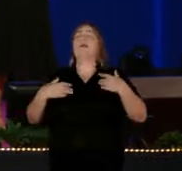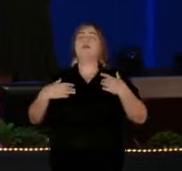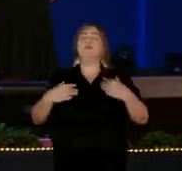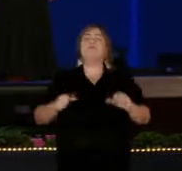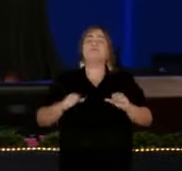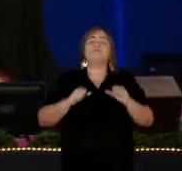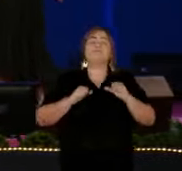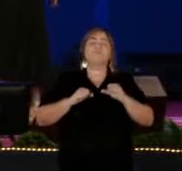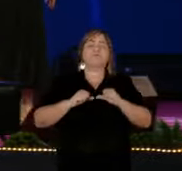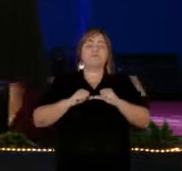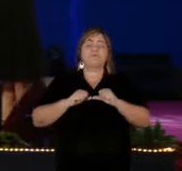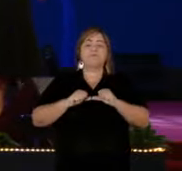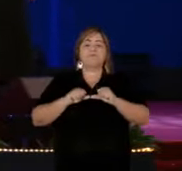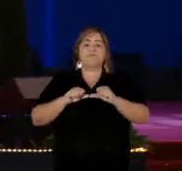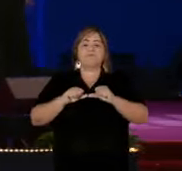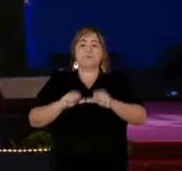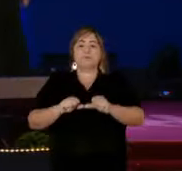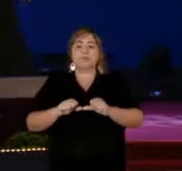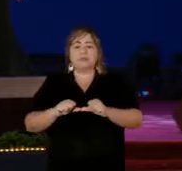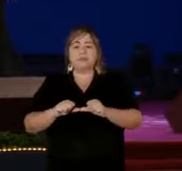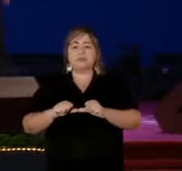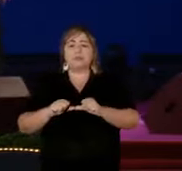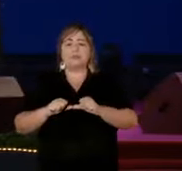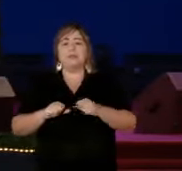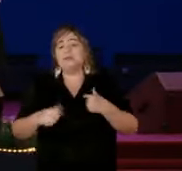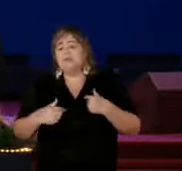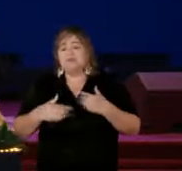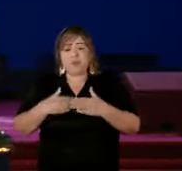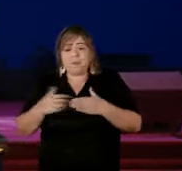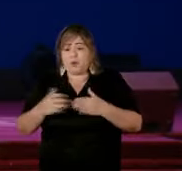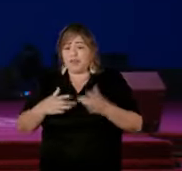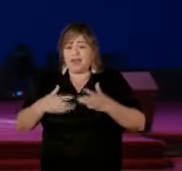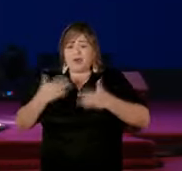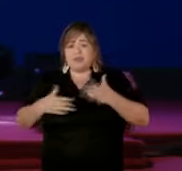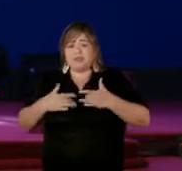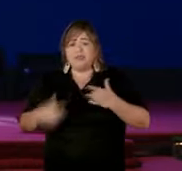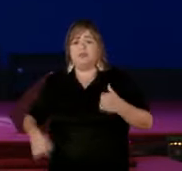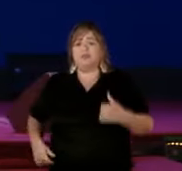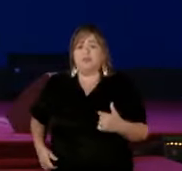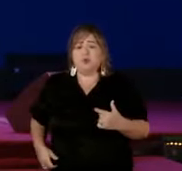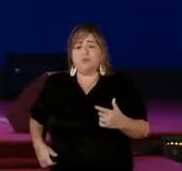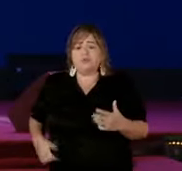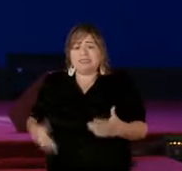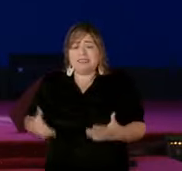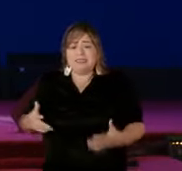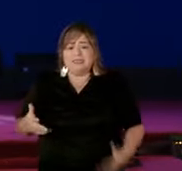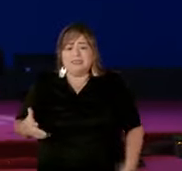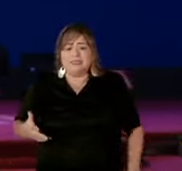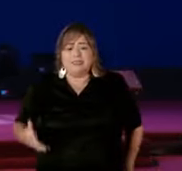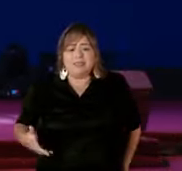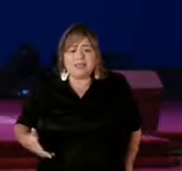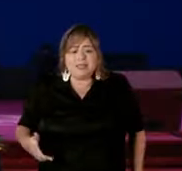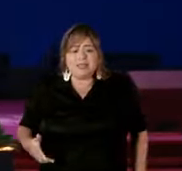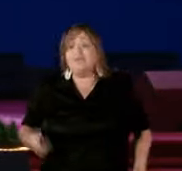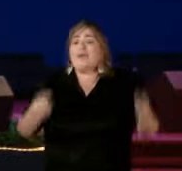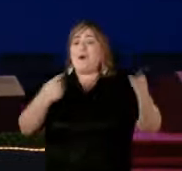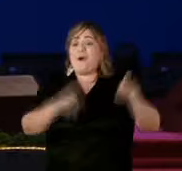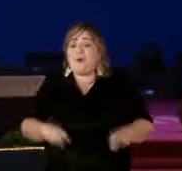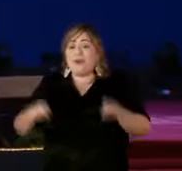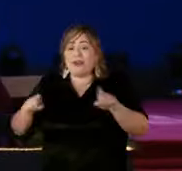no solamente físicamente, estás casi muerto, pero sigues caminando. Y durante esa travesía algo va a